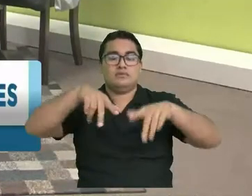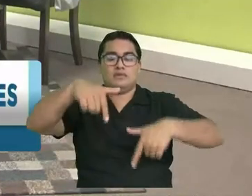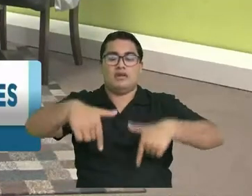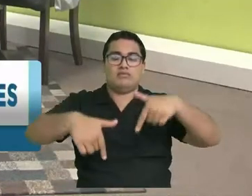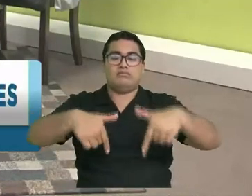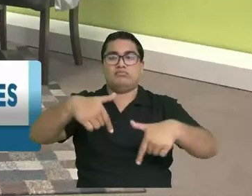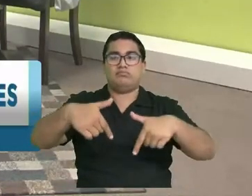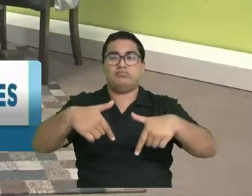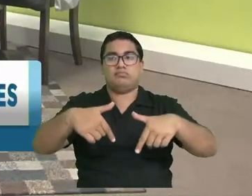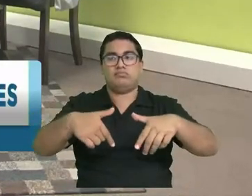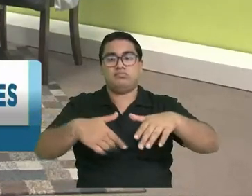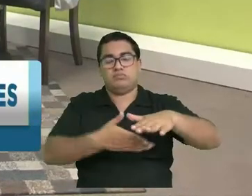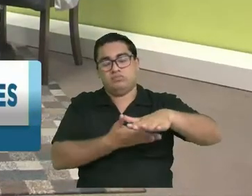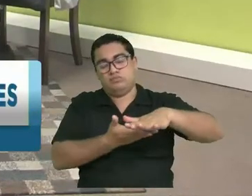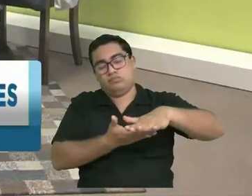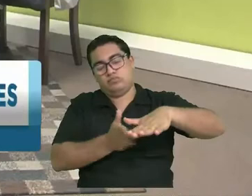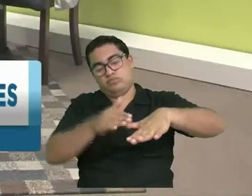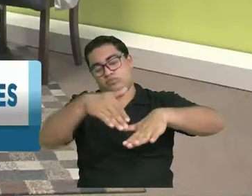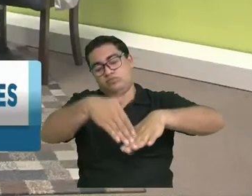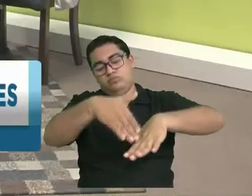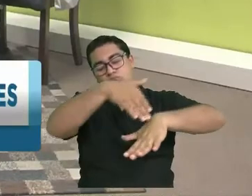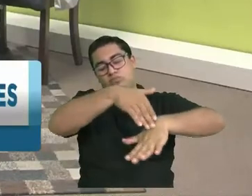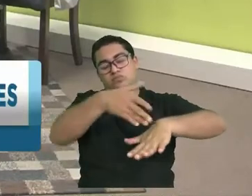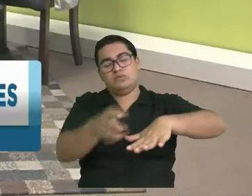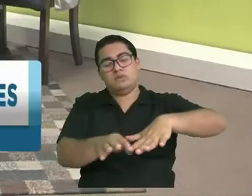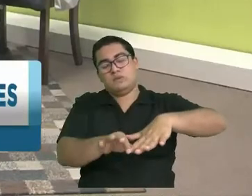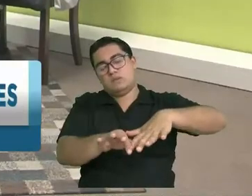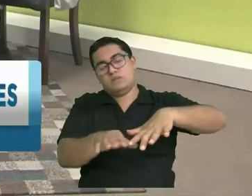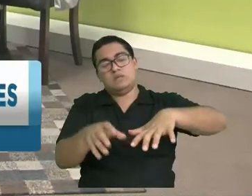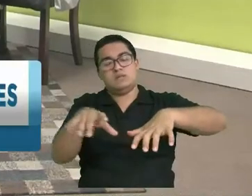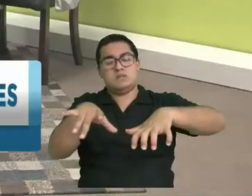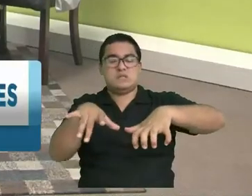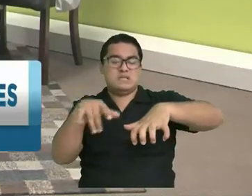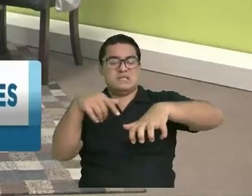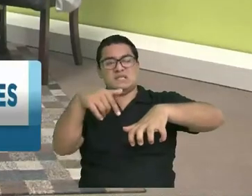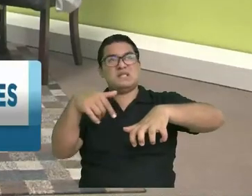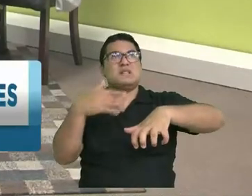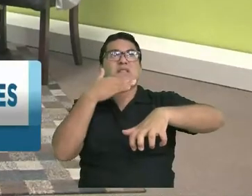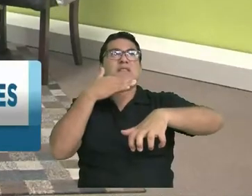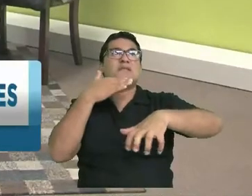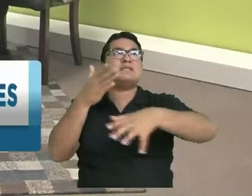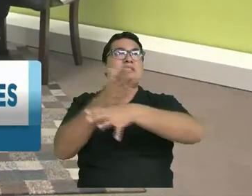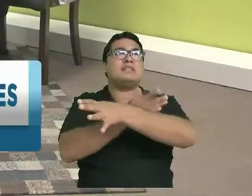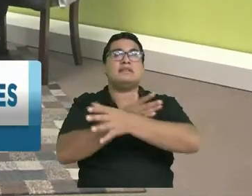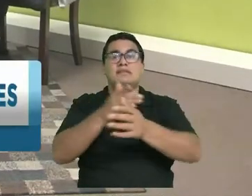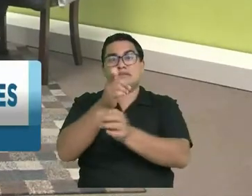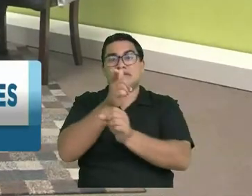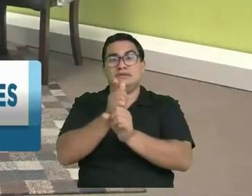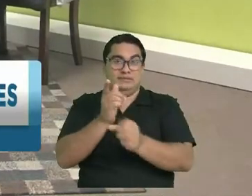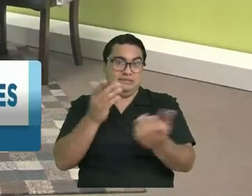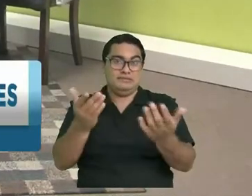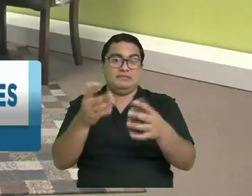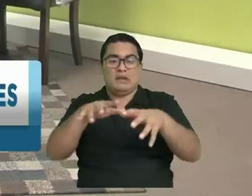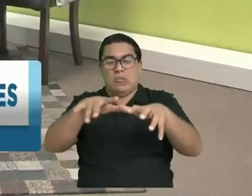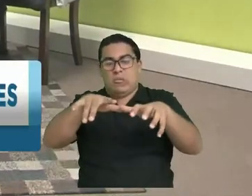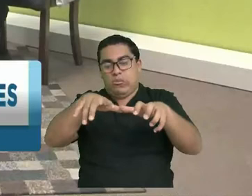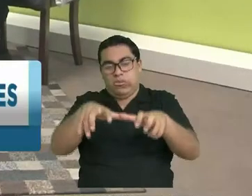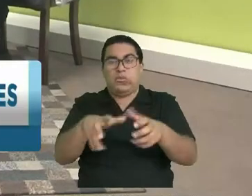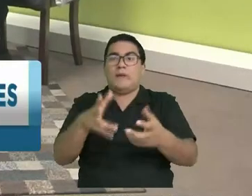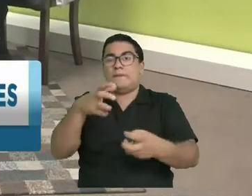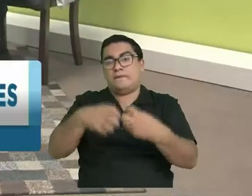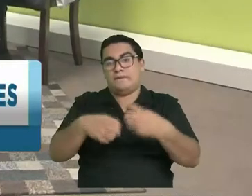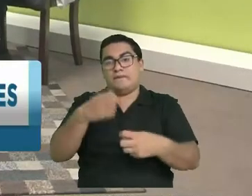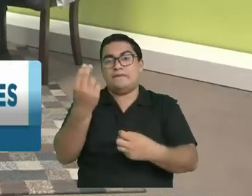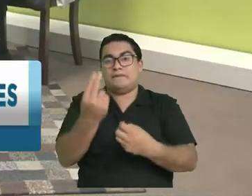eso se inclina y cae en la parte anterior de los dedos. Por eso, esas deformidades que vos pasabas ahí son bastante frecuentes por el uso